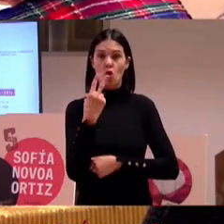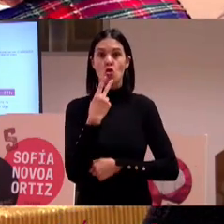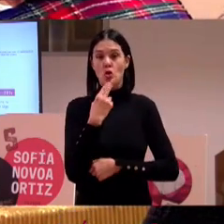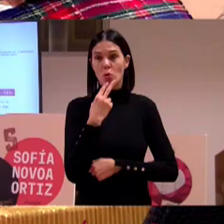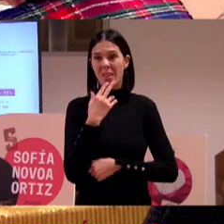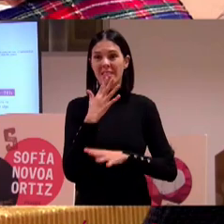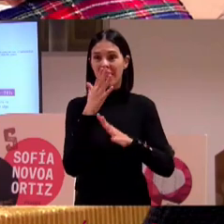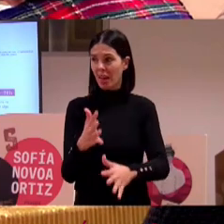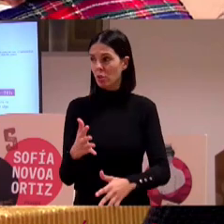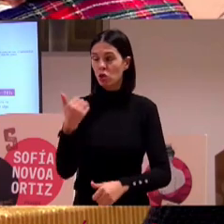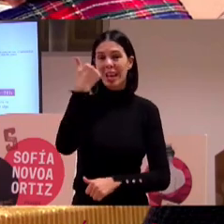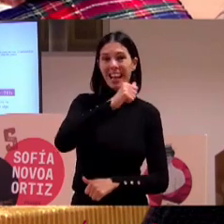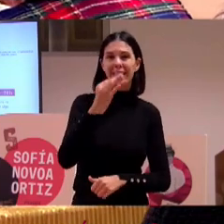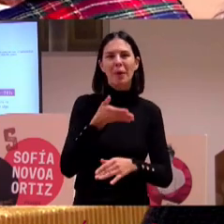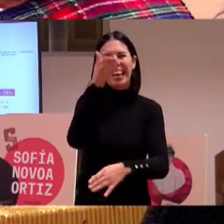Roma.